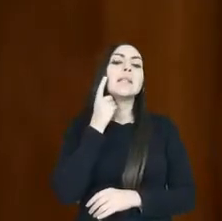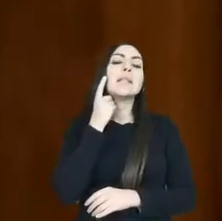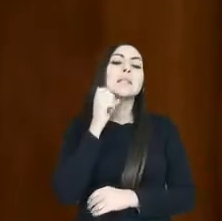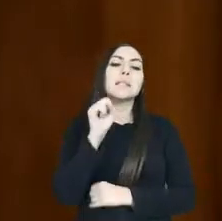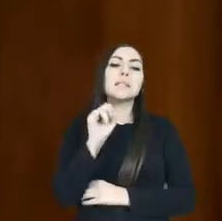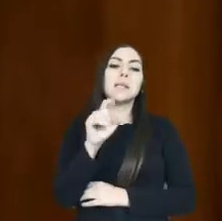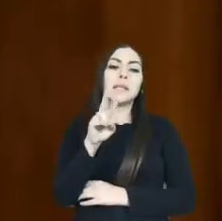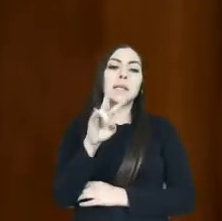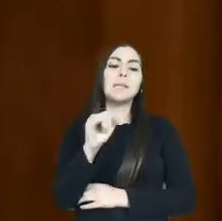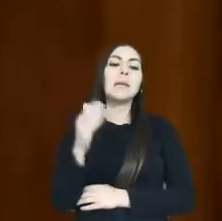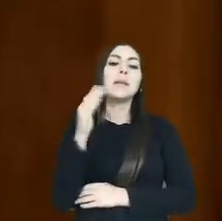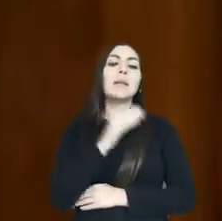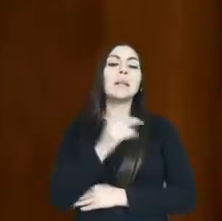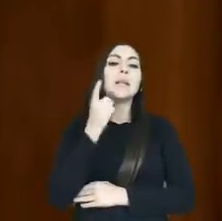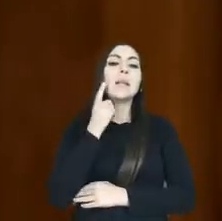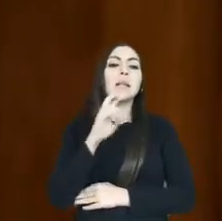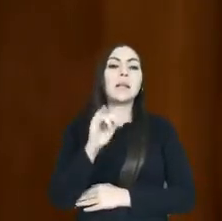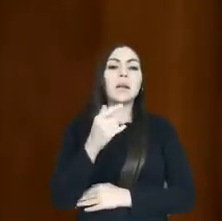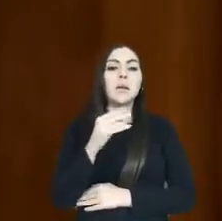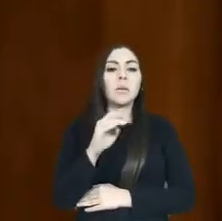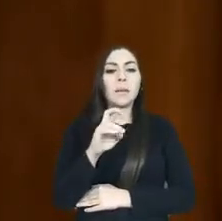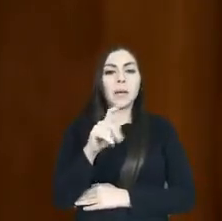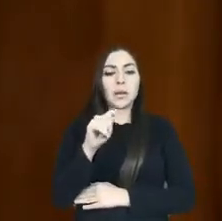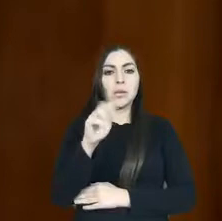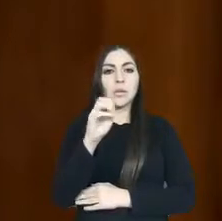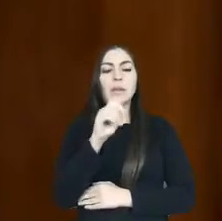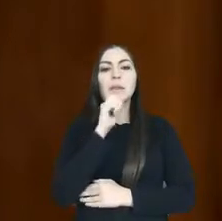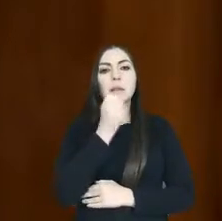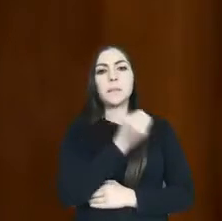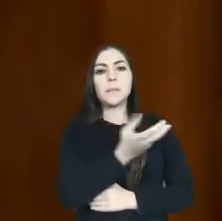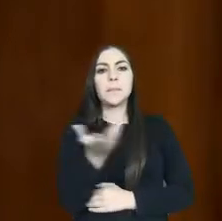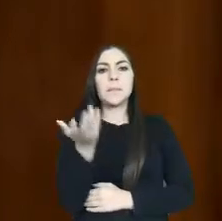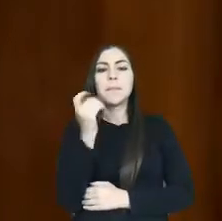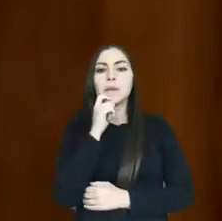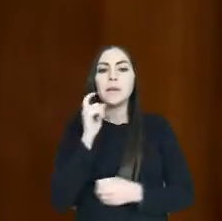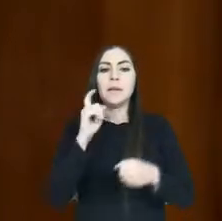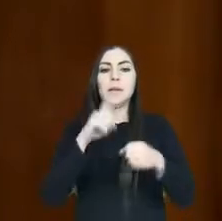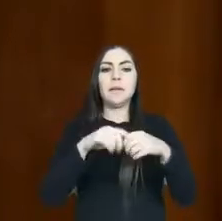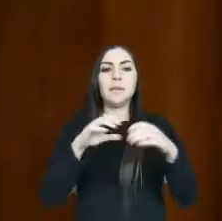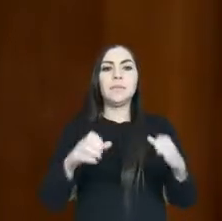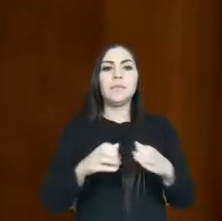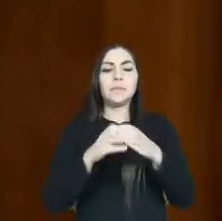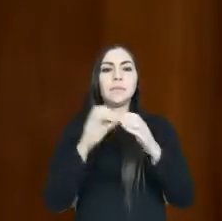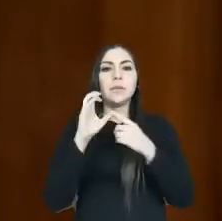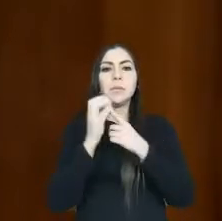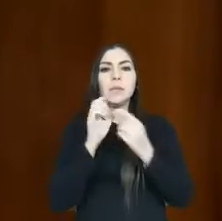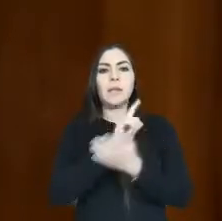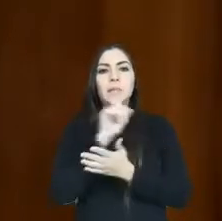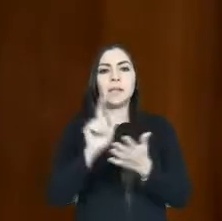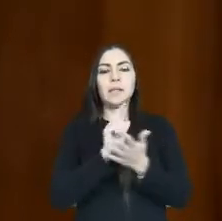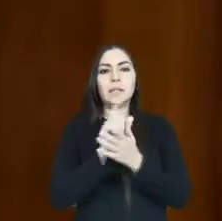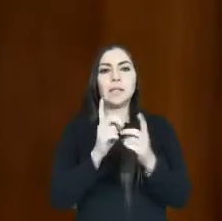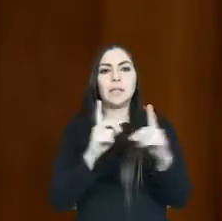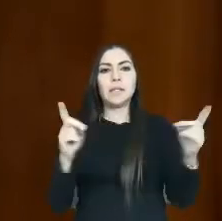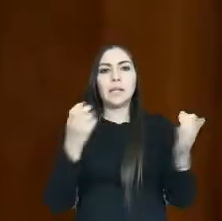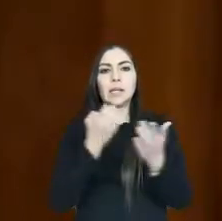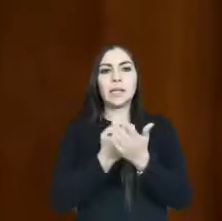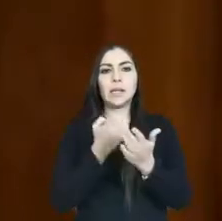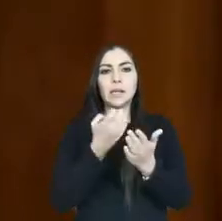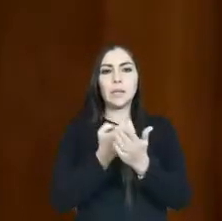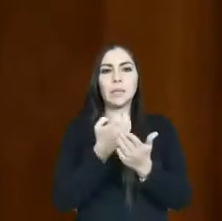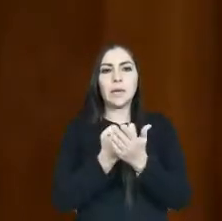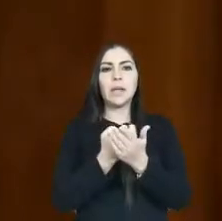diputado Rigoberto Vargas, así como a los integrantes de la Comisión Legislativa, de Desarrollo Económico,